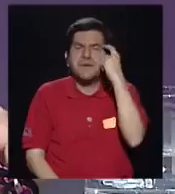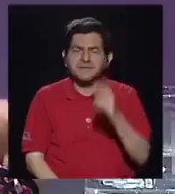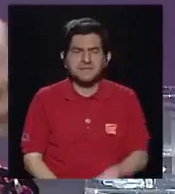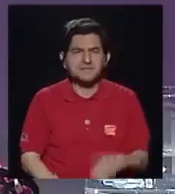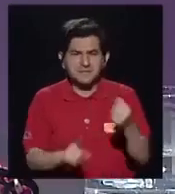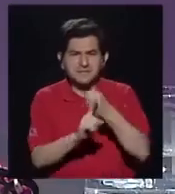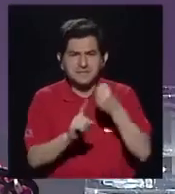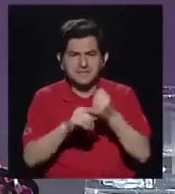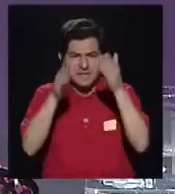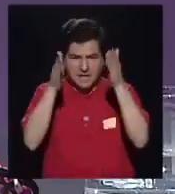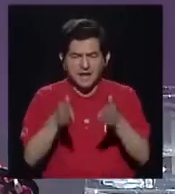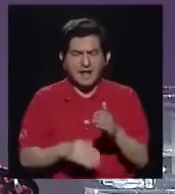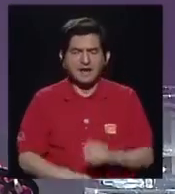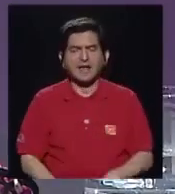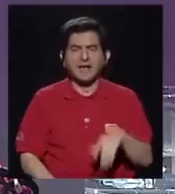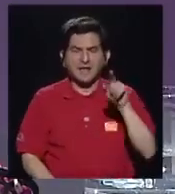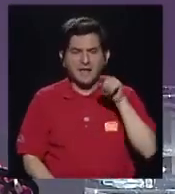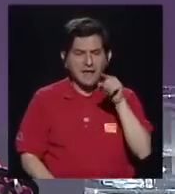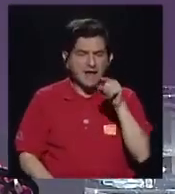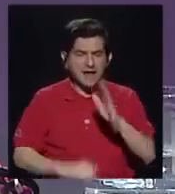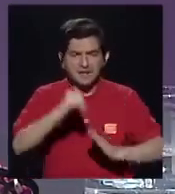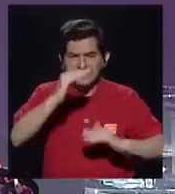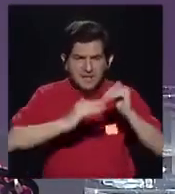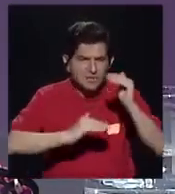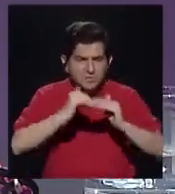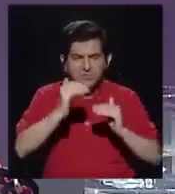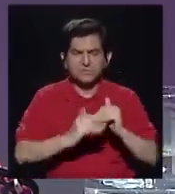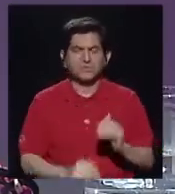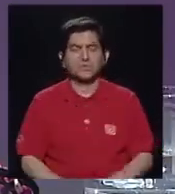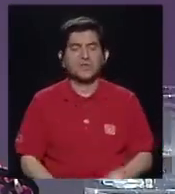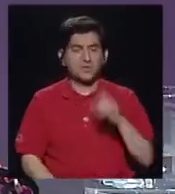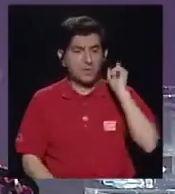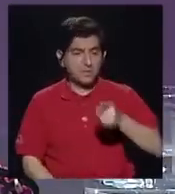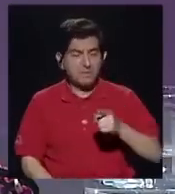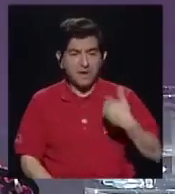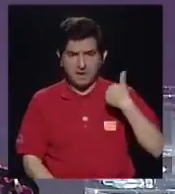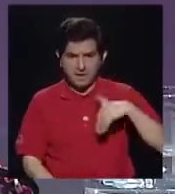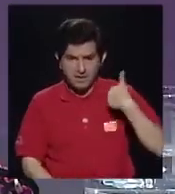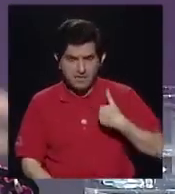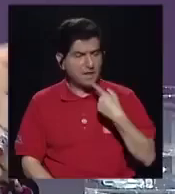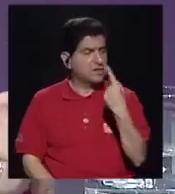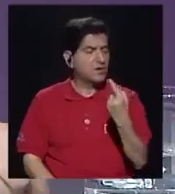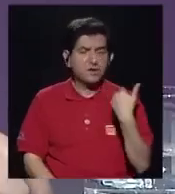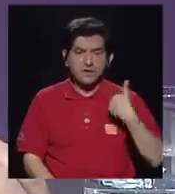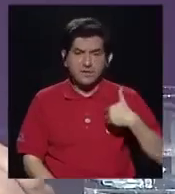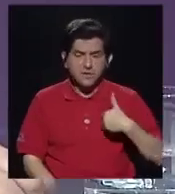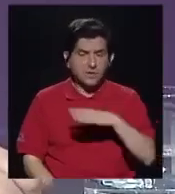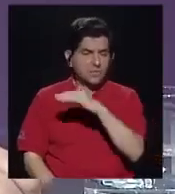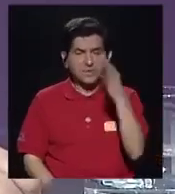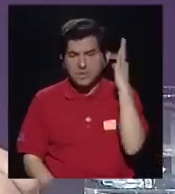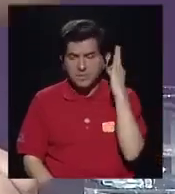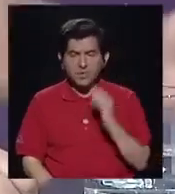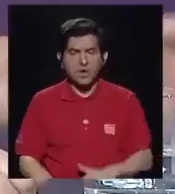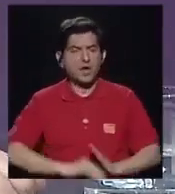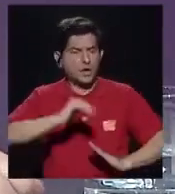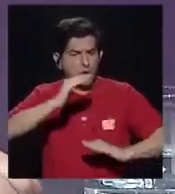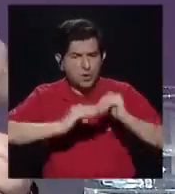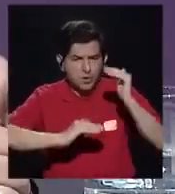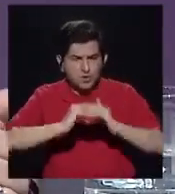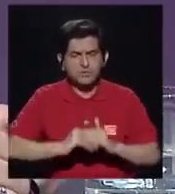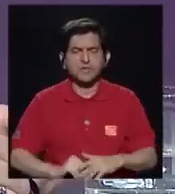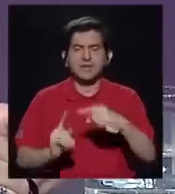el agresor es un ser construido por su agresión es lo que el mandato de masculinidad le dice a los hombres y a las mujeres que se construye